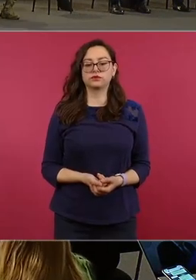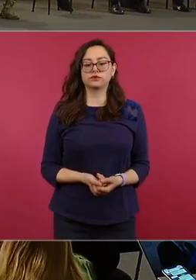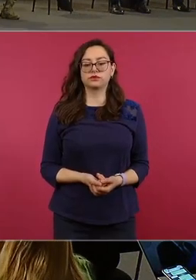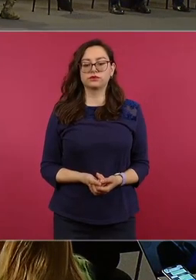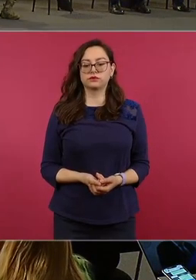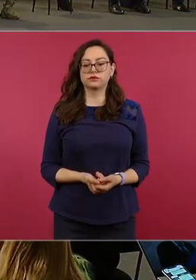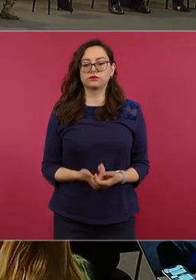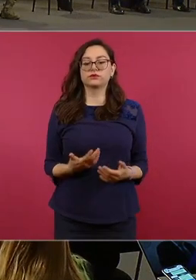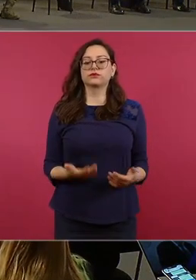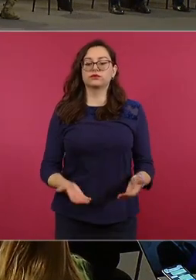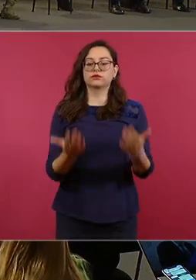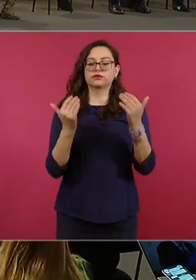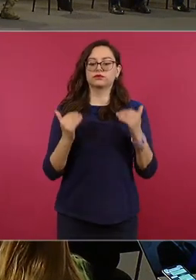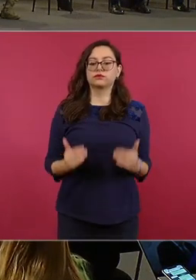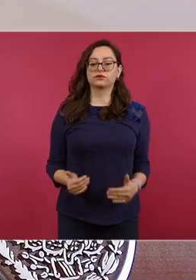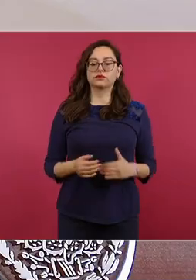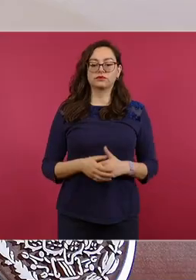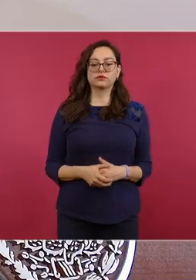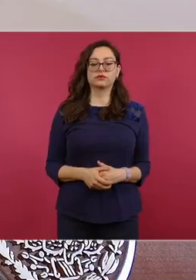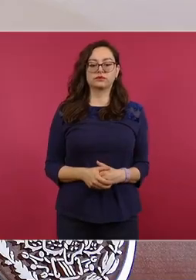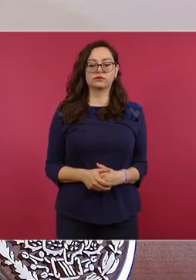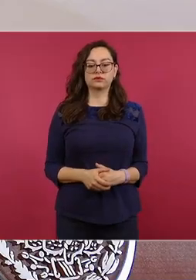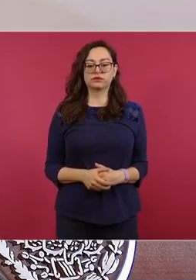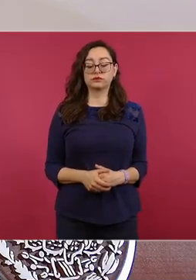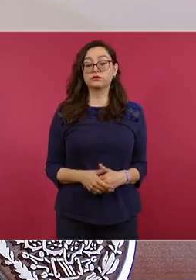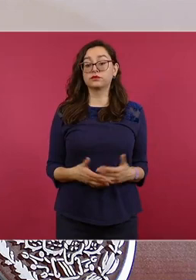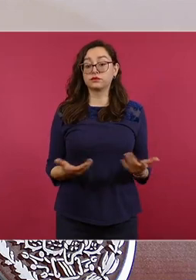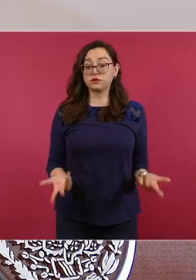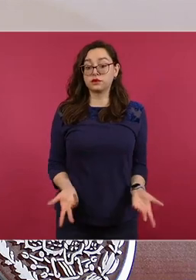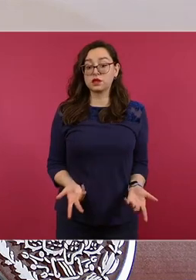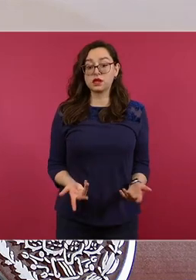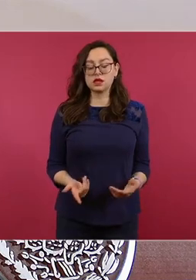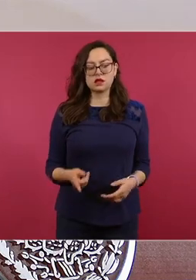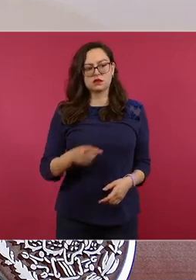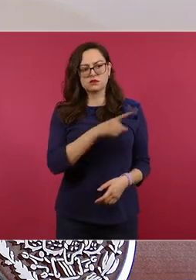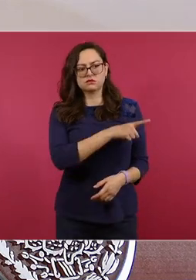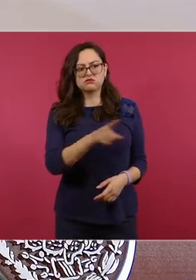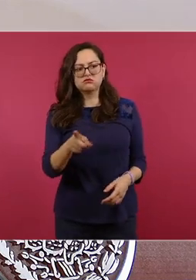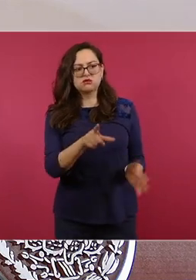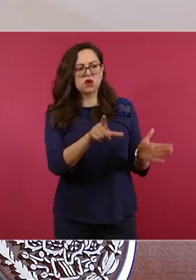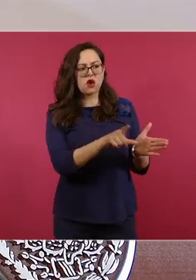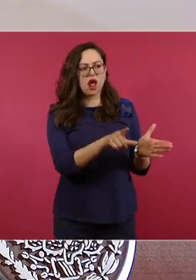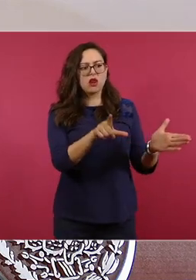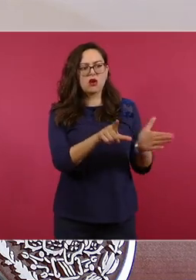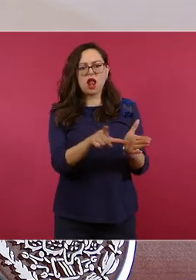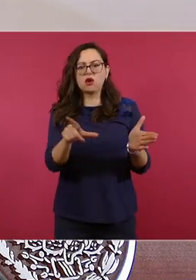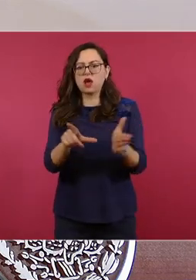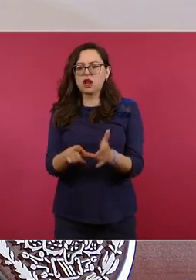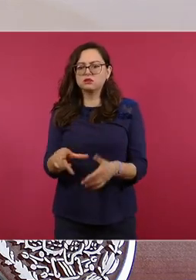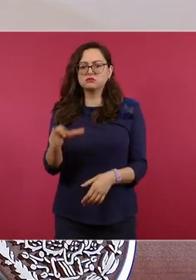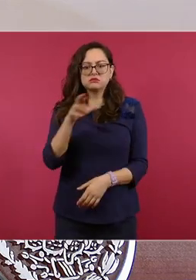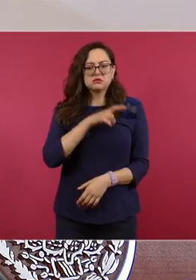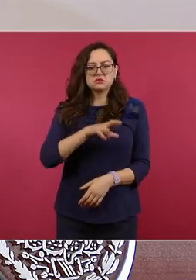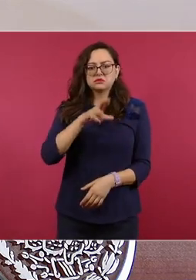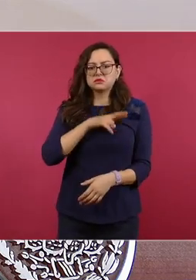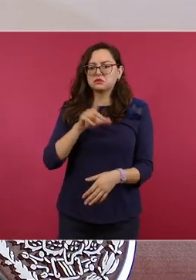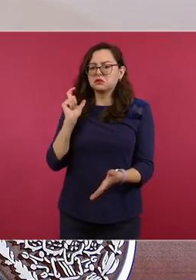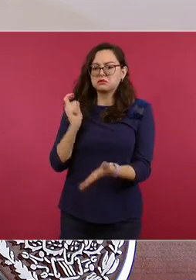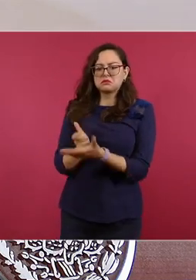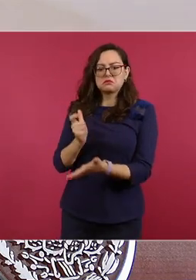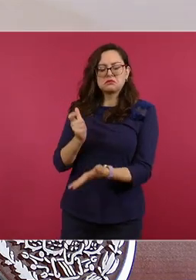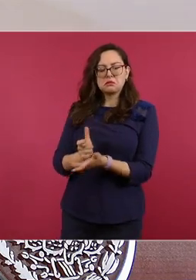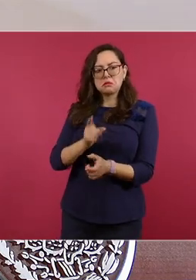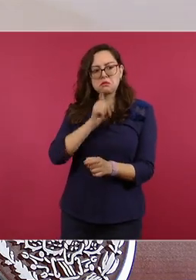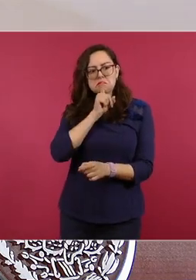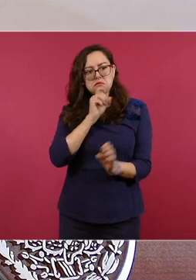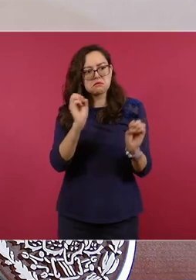La que sigue, por favor. En cuanto a la recuperación de adeudos, cuando llegamos al aeropuerto prevalecía una deuda de miles de millones de